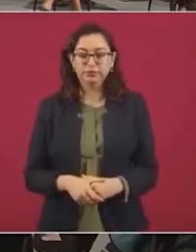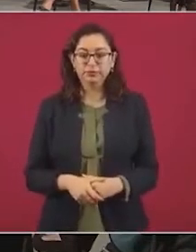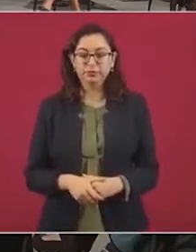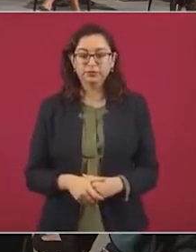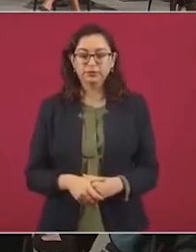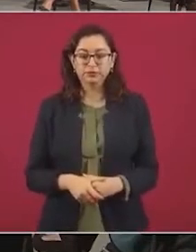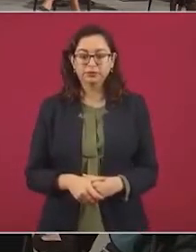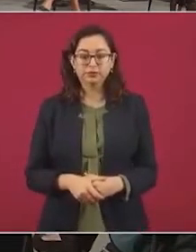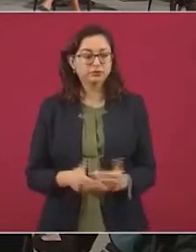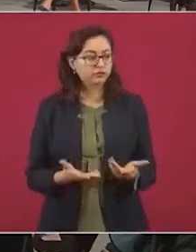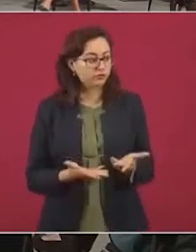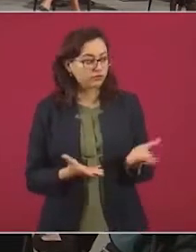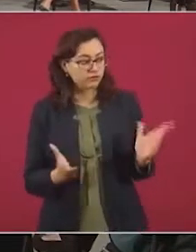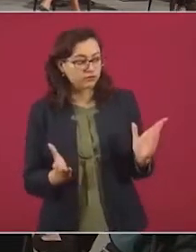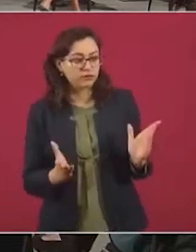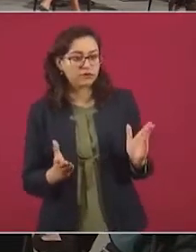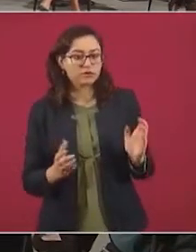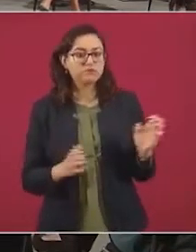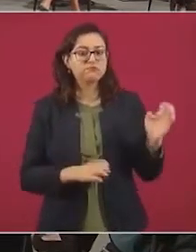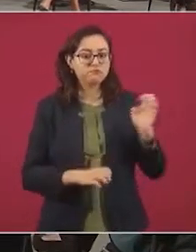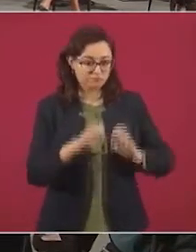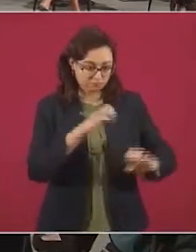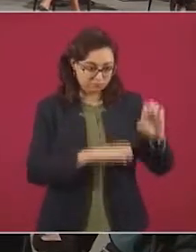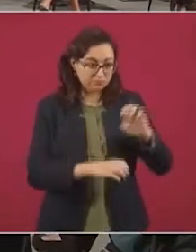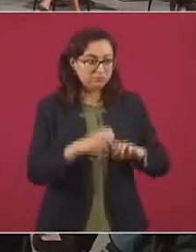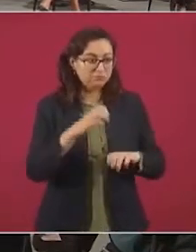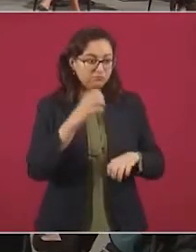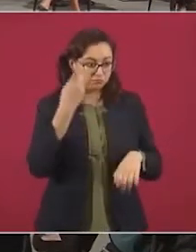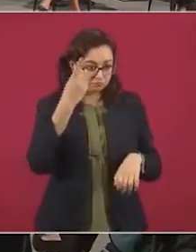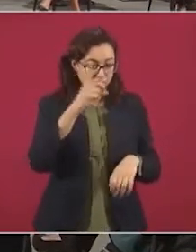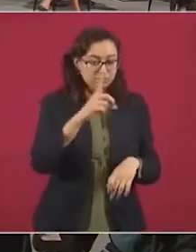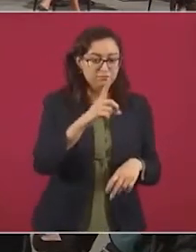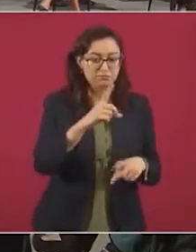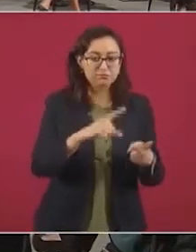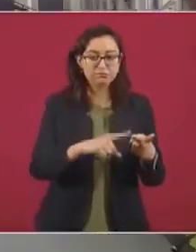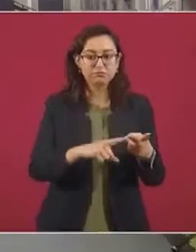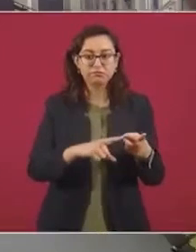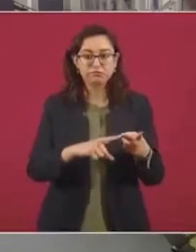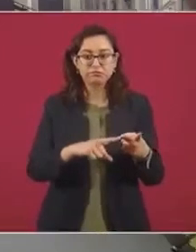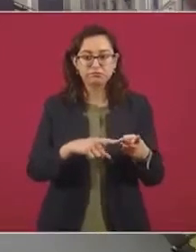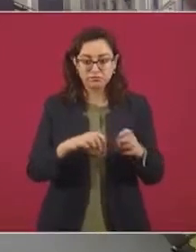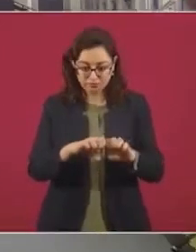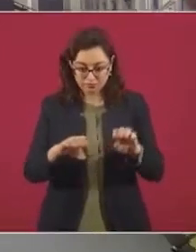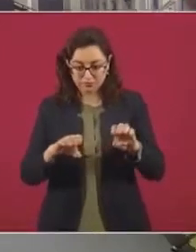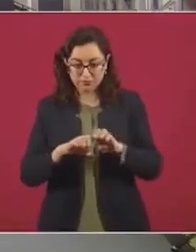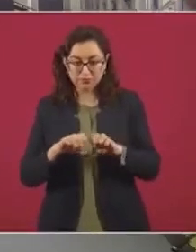Saludo a los señores empresarios, a los señores del gabinete,